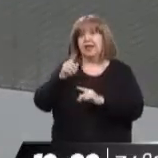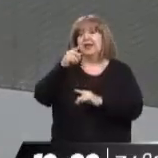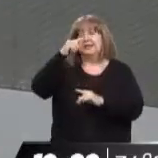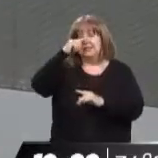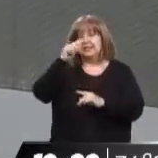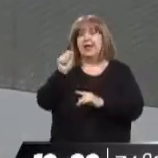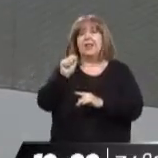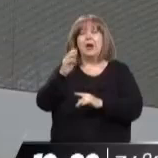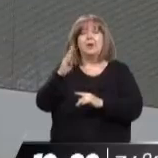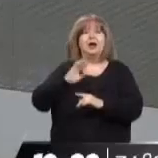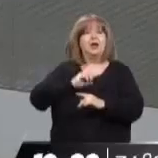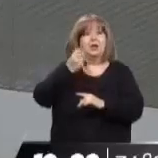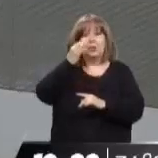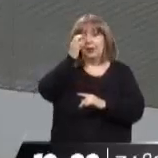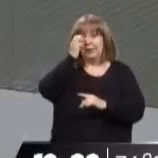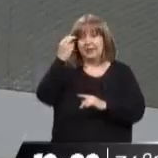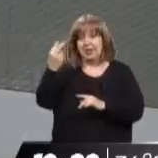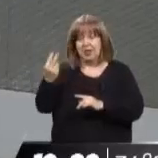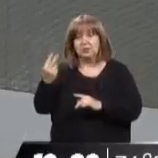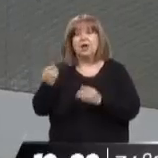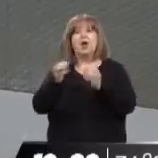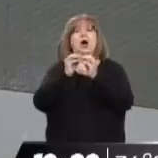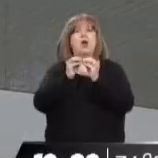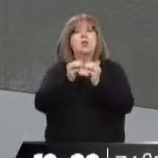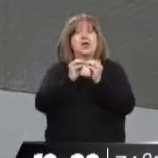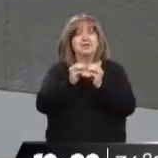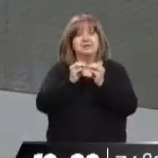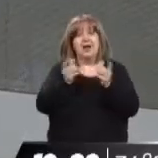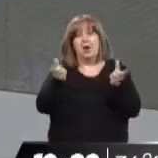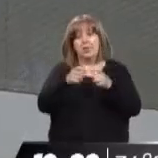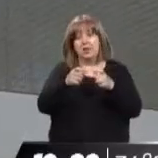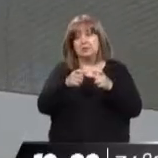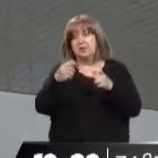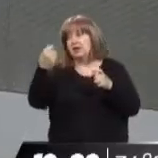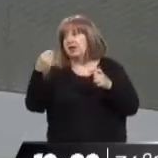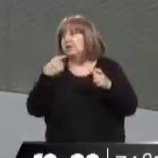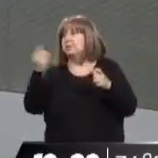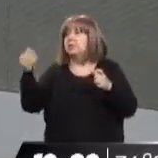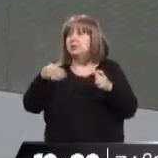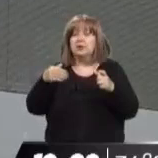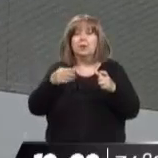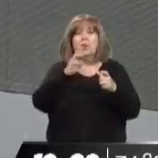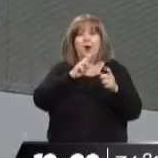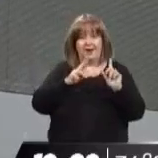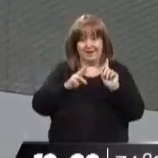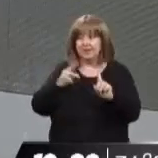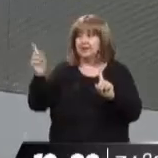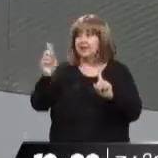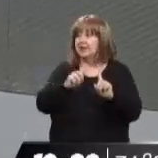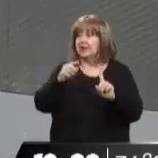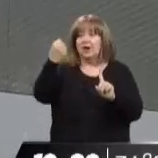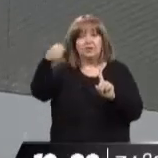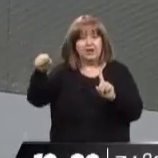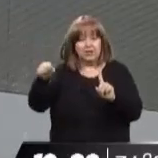ya del 2022, Tarrés debía presentarse a una audiencia, pero no se presentó. ¿Qué pasó entre el 19 y el